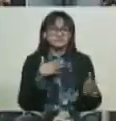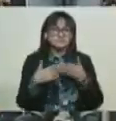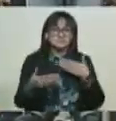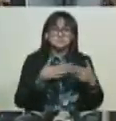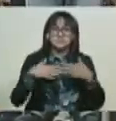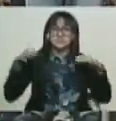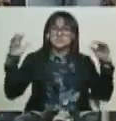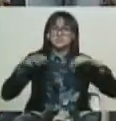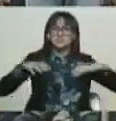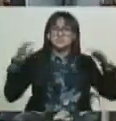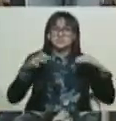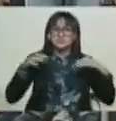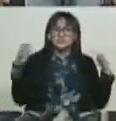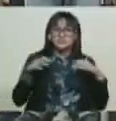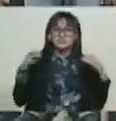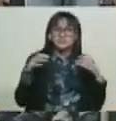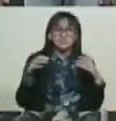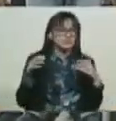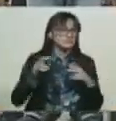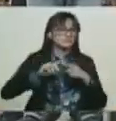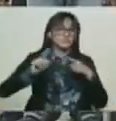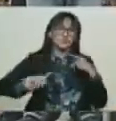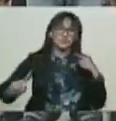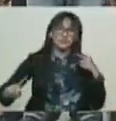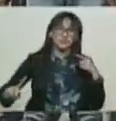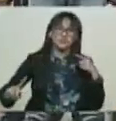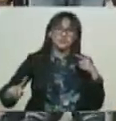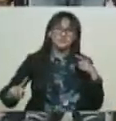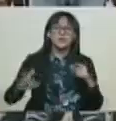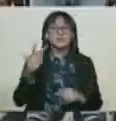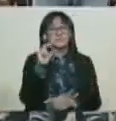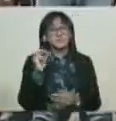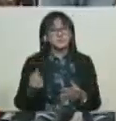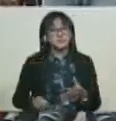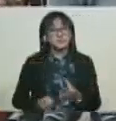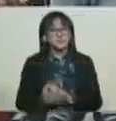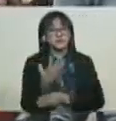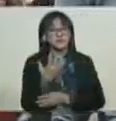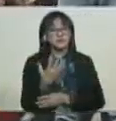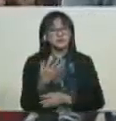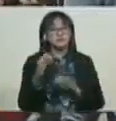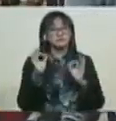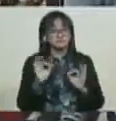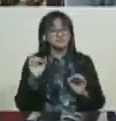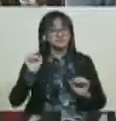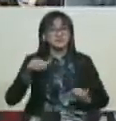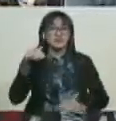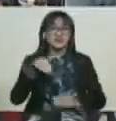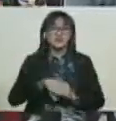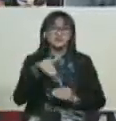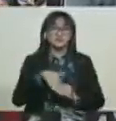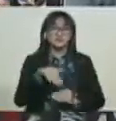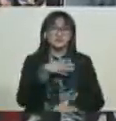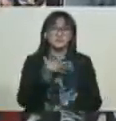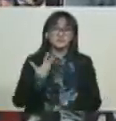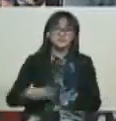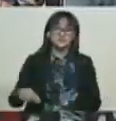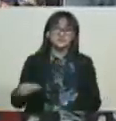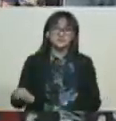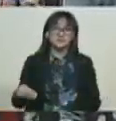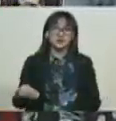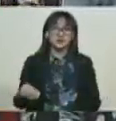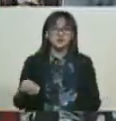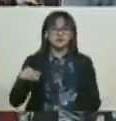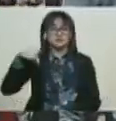truene o relampagueé el 20 de mayo habrá elecciones presidenciales en la